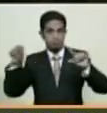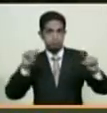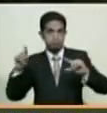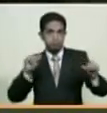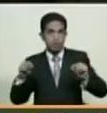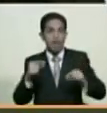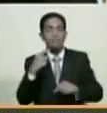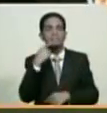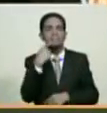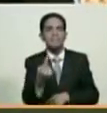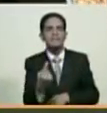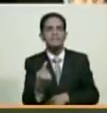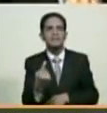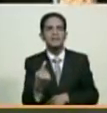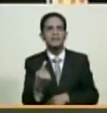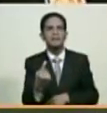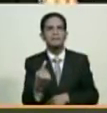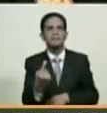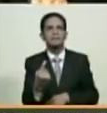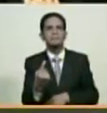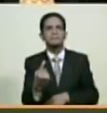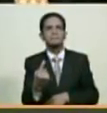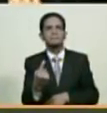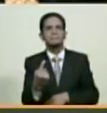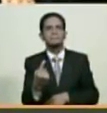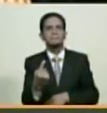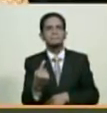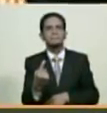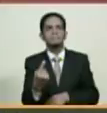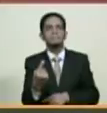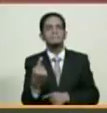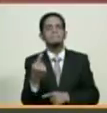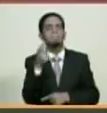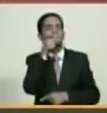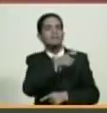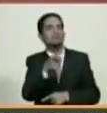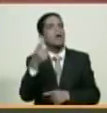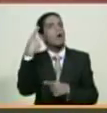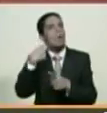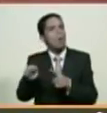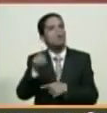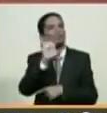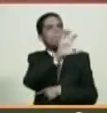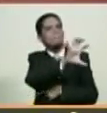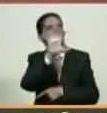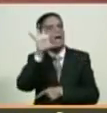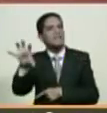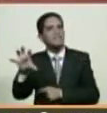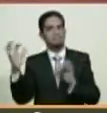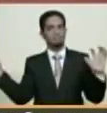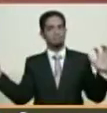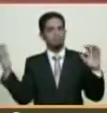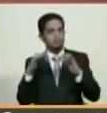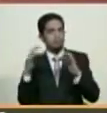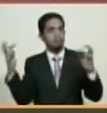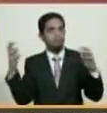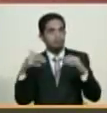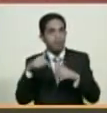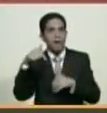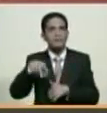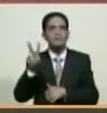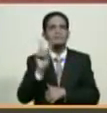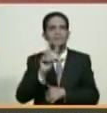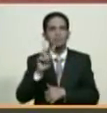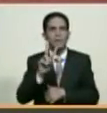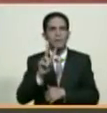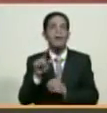hablado de la migración de colombianos, de ecuatorianos, de peruanos hacia Venezuela. Nosotros sí